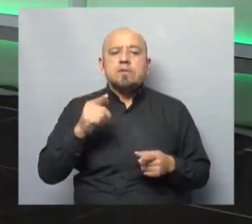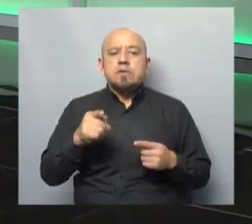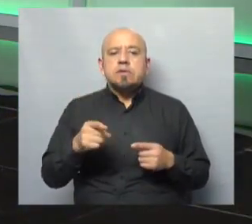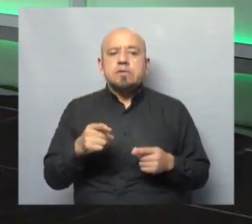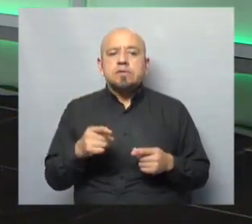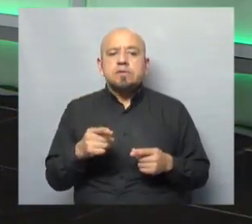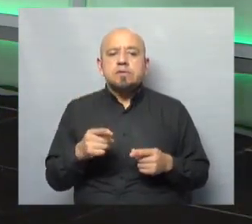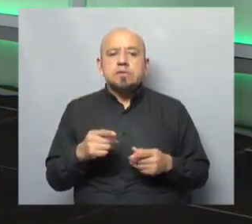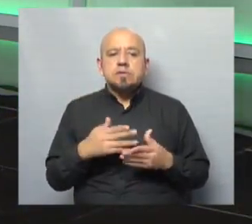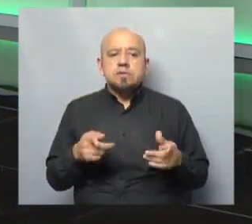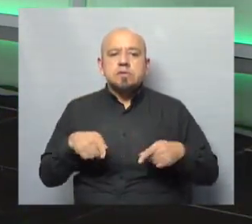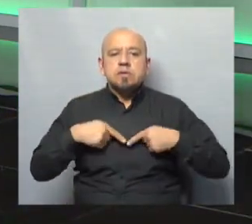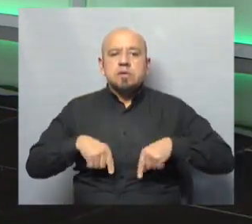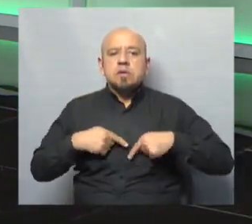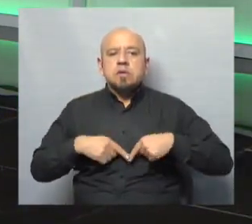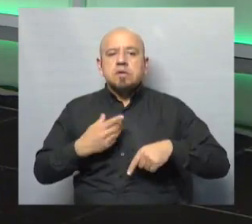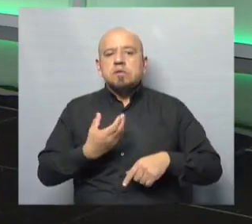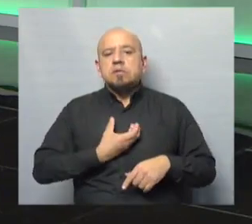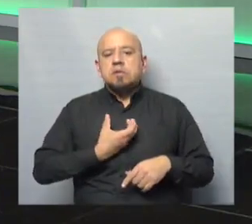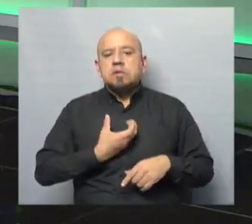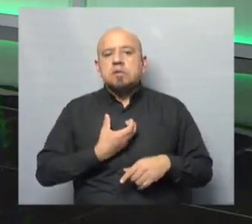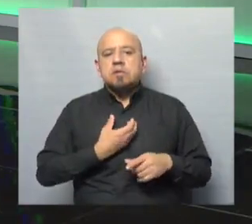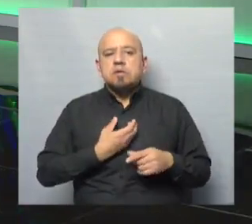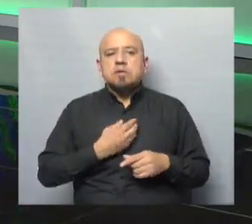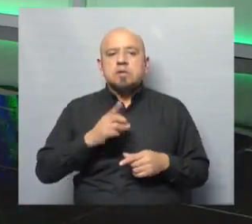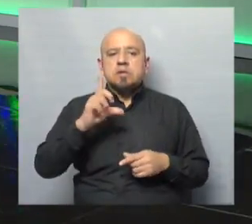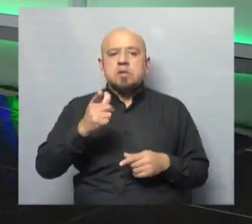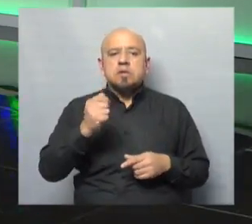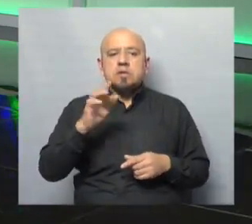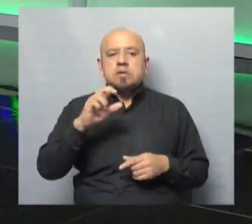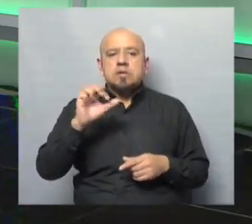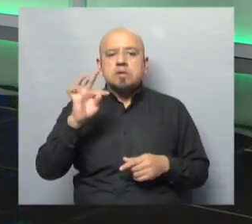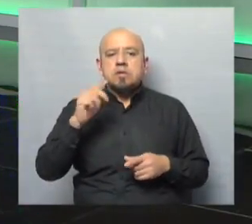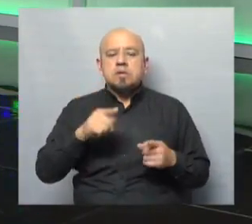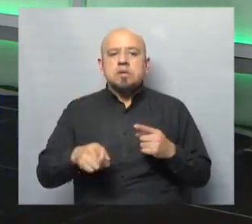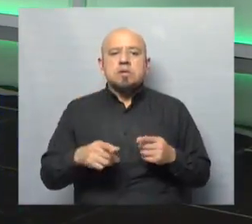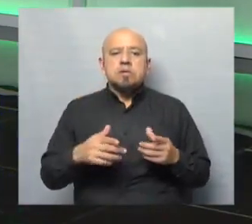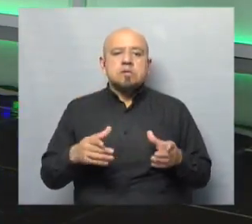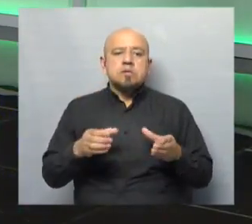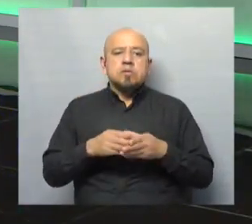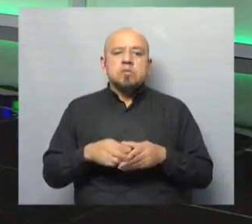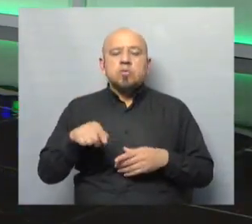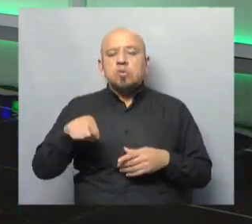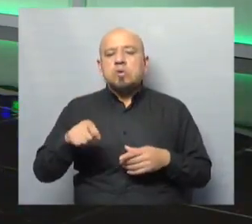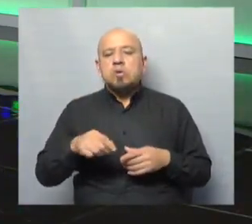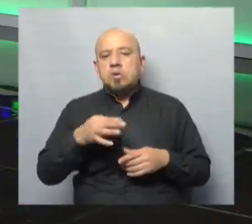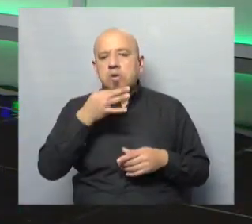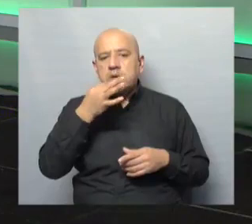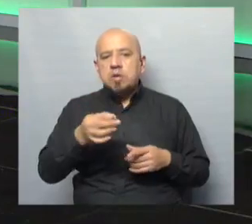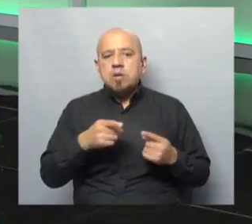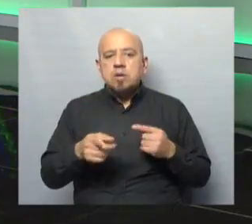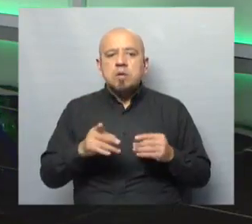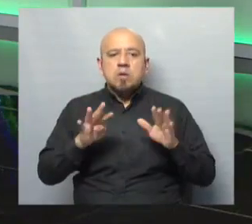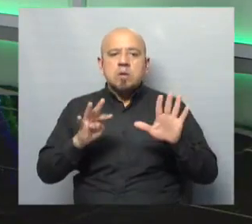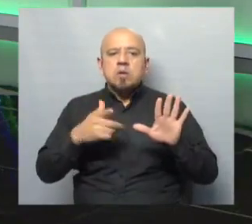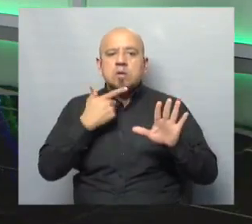el intendente del alcalde de la ciudad de buenos aires- rodríguez larreta el consejo del partido justicialista ha decidido llevar a cabo el 9